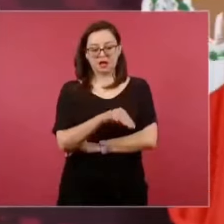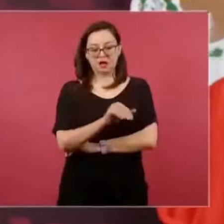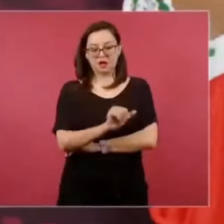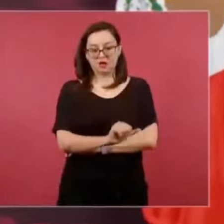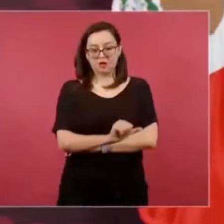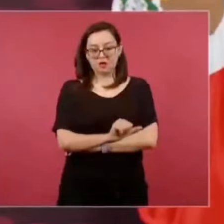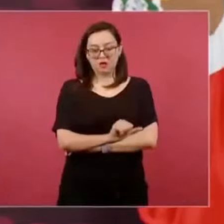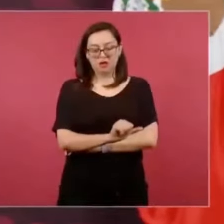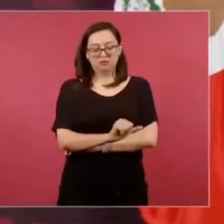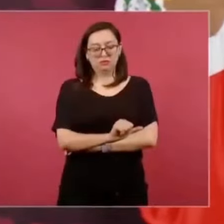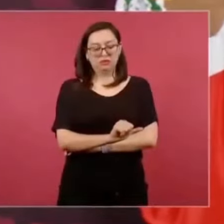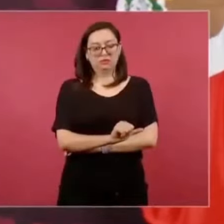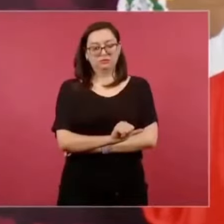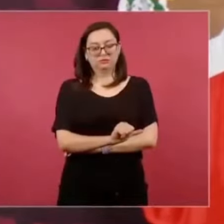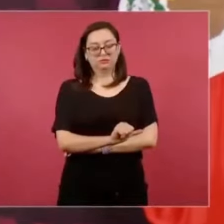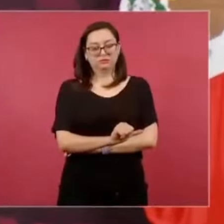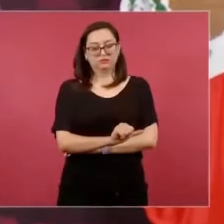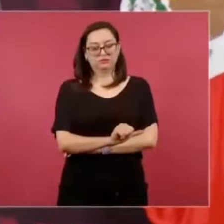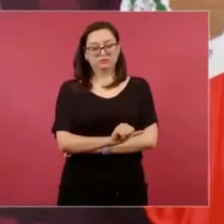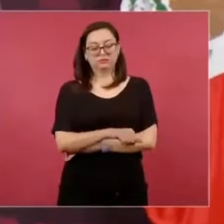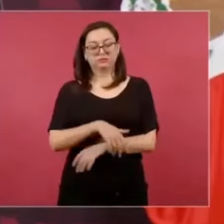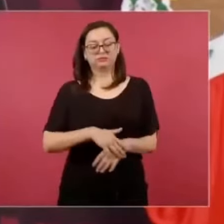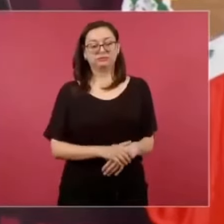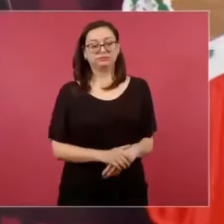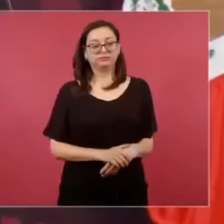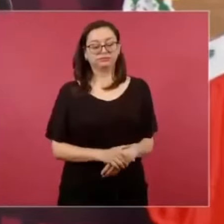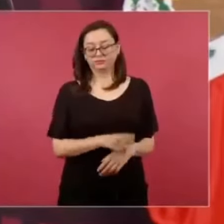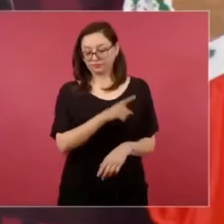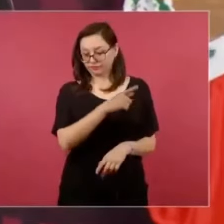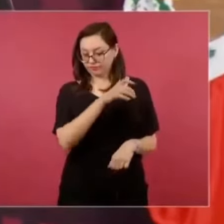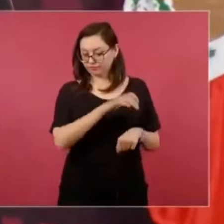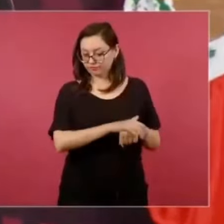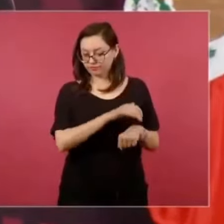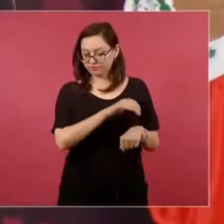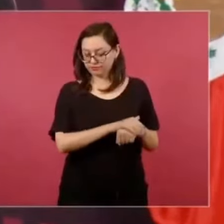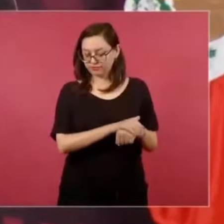lo presumen, mi amigo